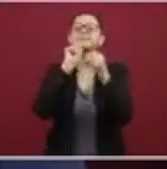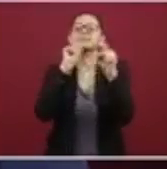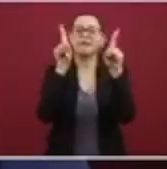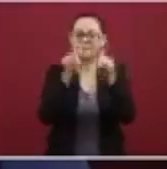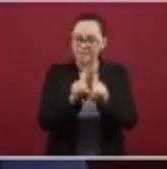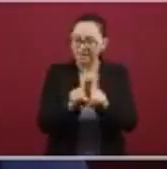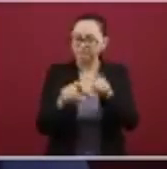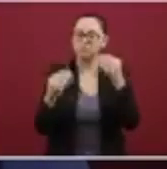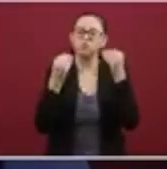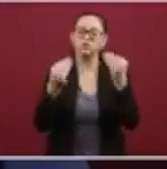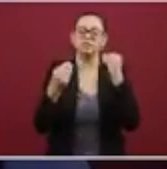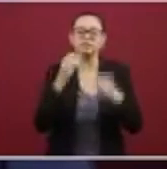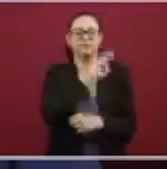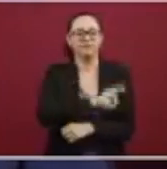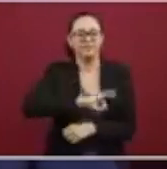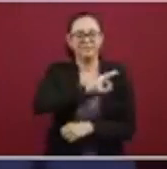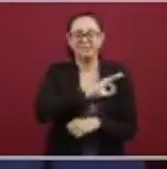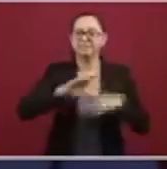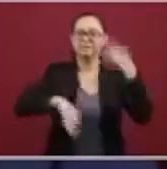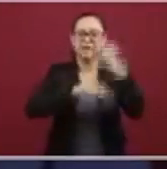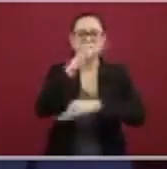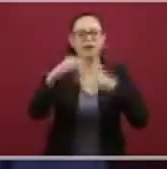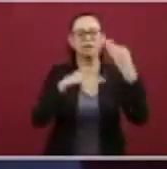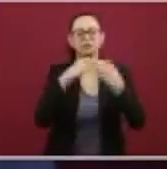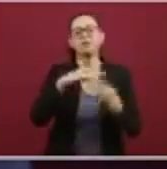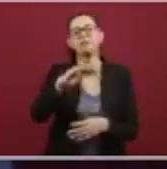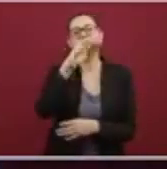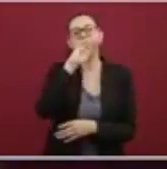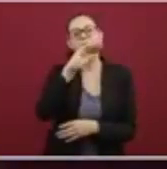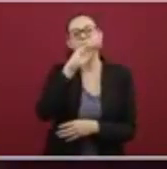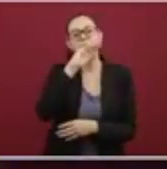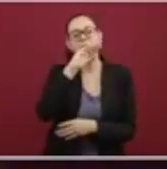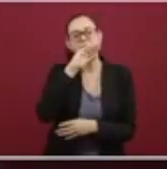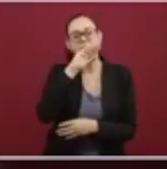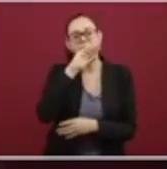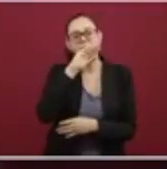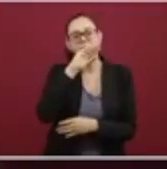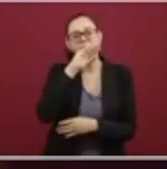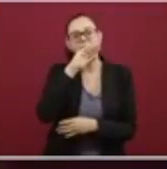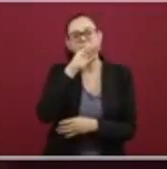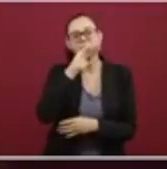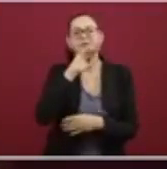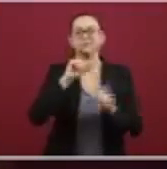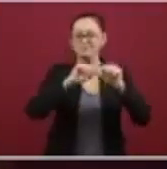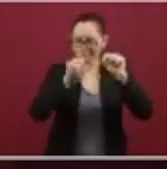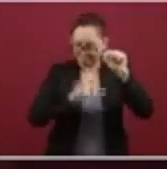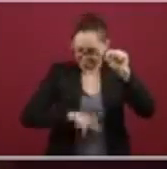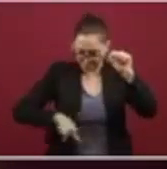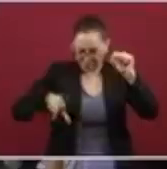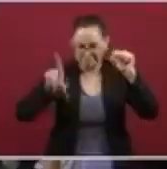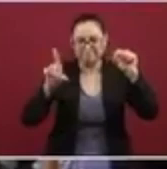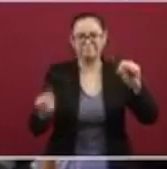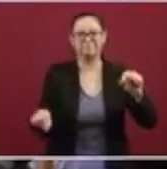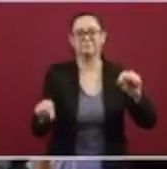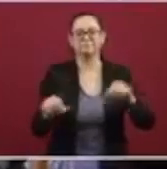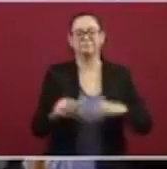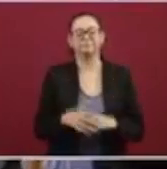y a todas las mamás que viven en México,